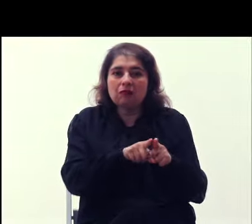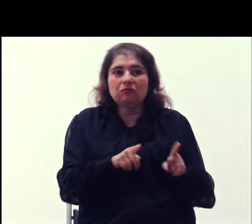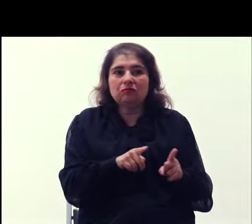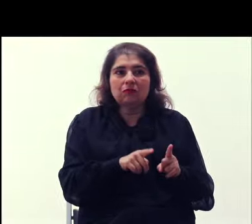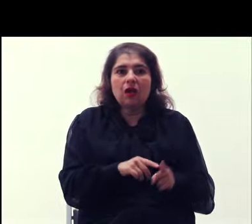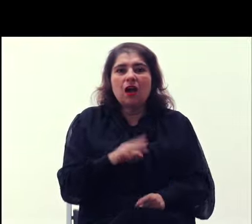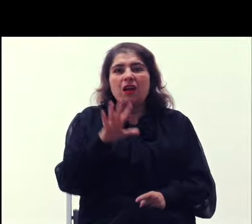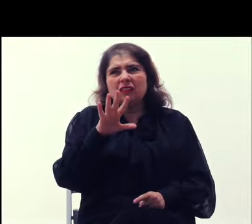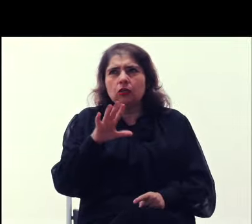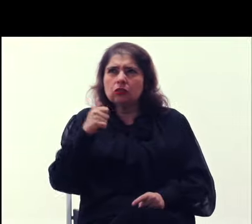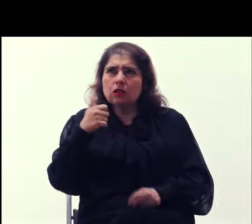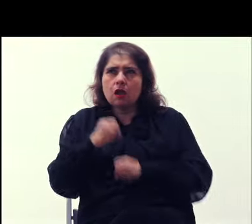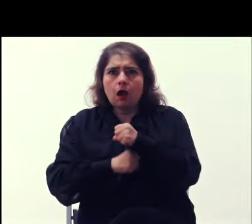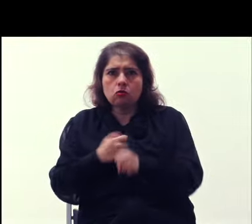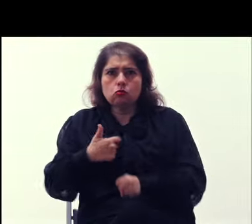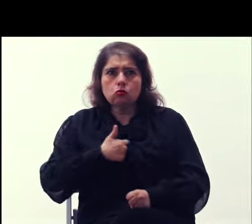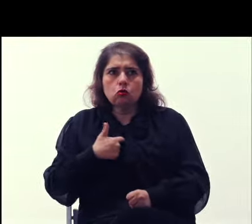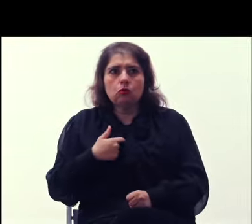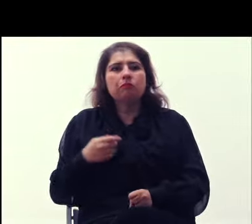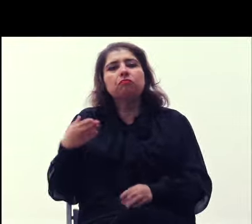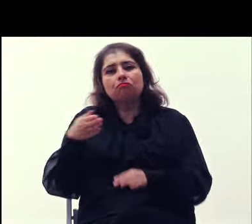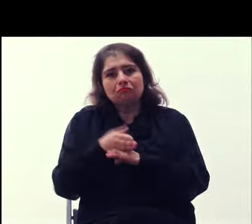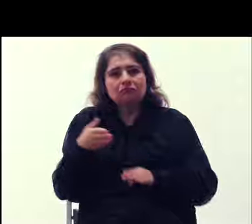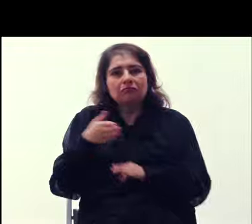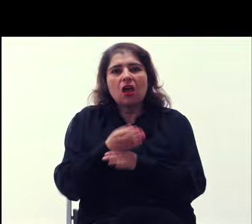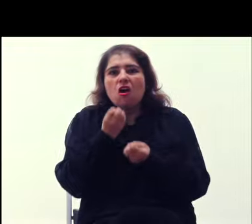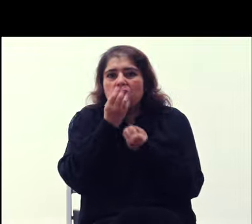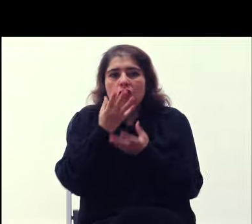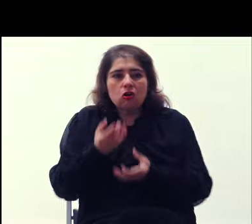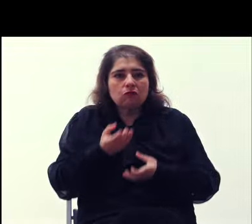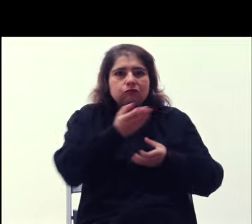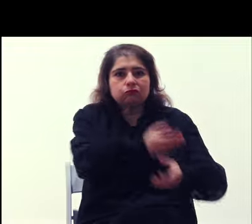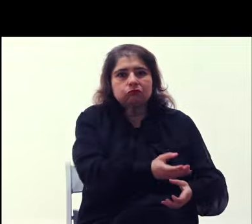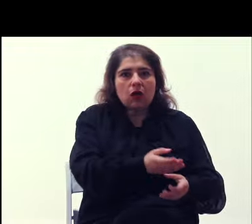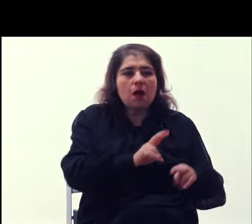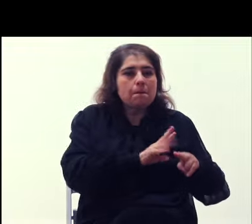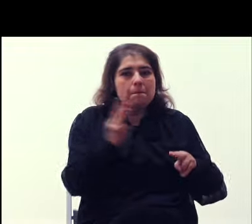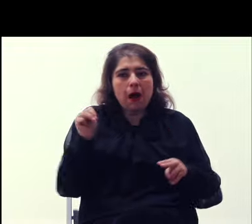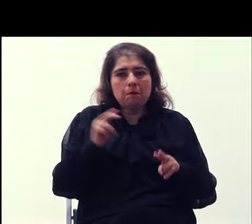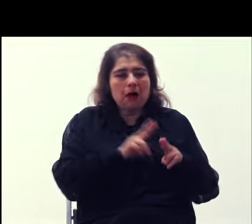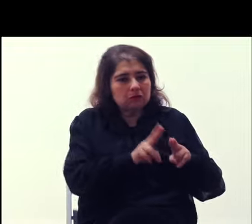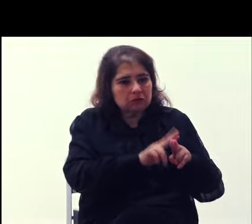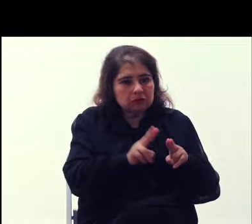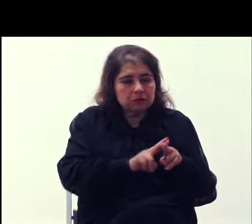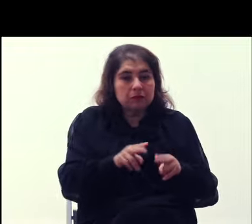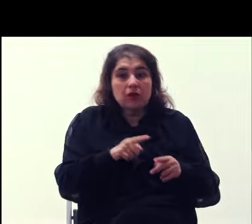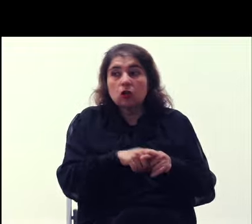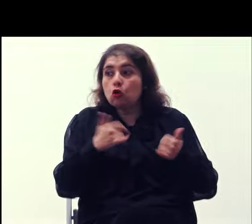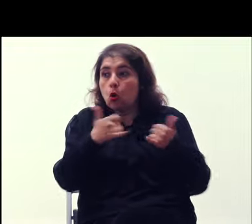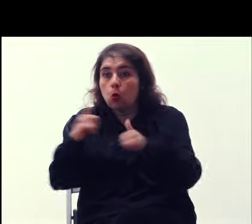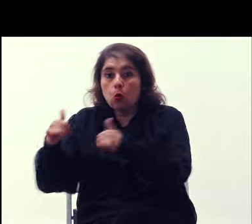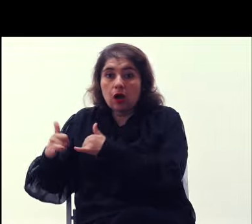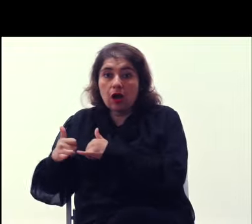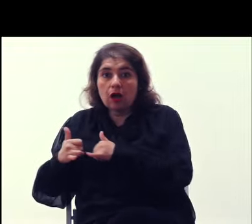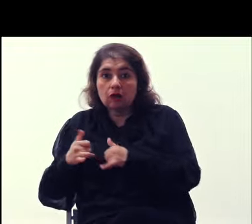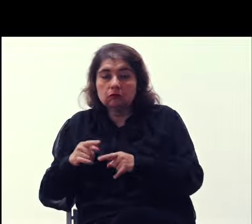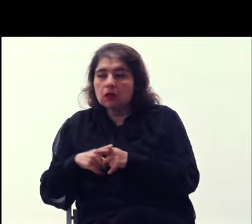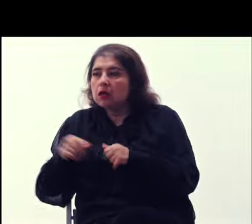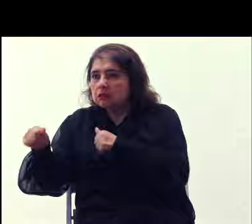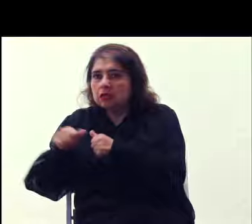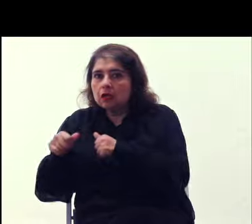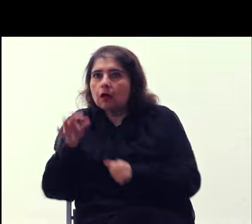tenía 5 o 6 años, así que íbamos frecuentemente para allá a dejar flores. Cuando mi madre arreglaba las tumbas, yo me iba a